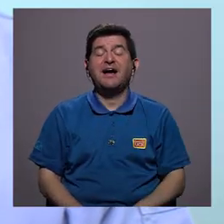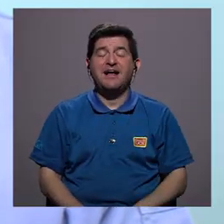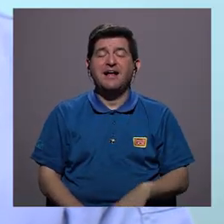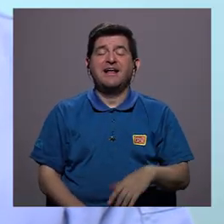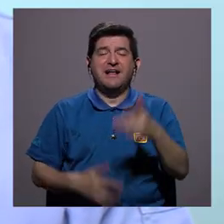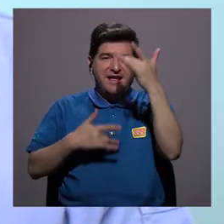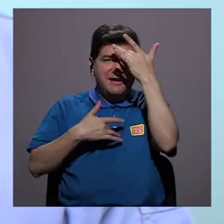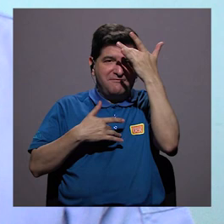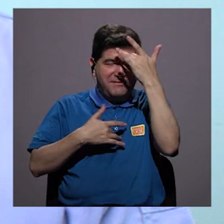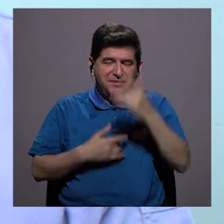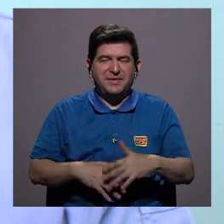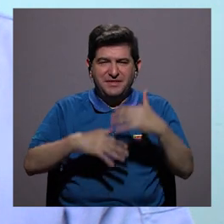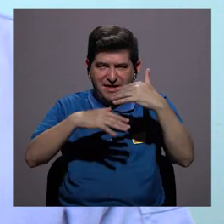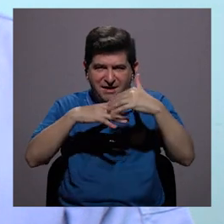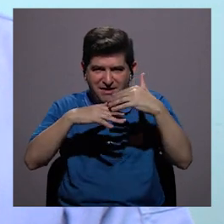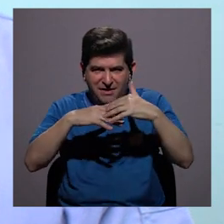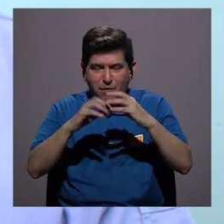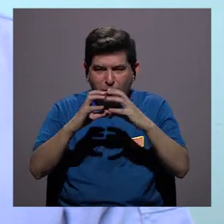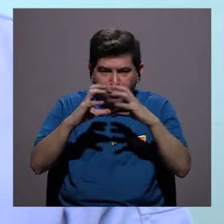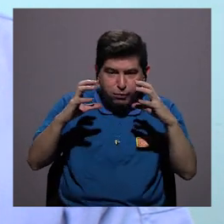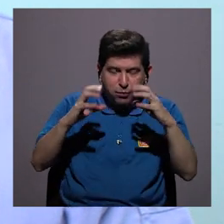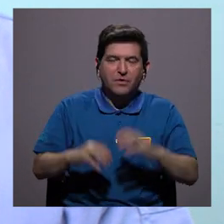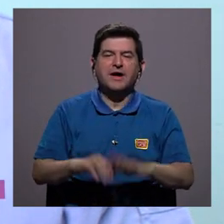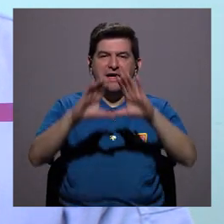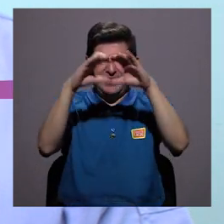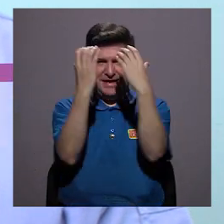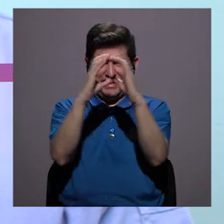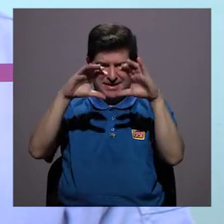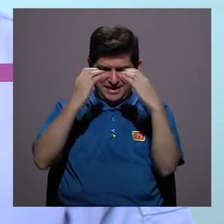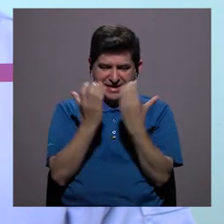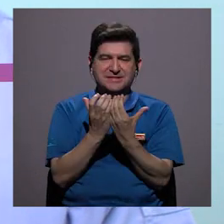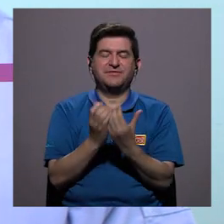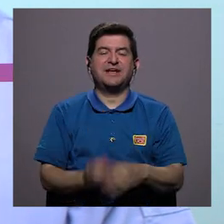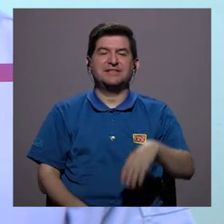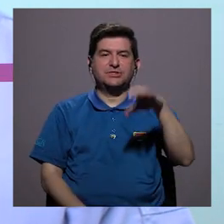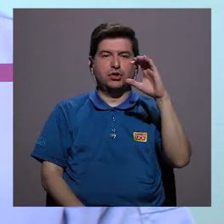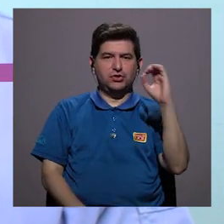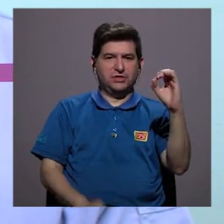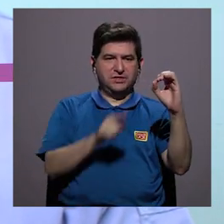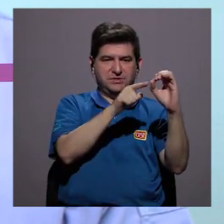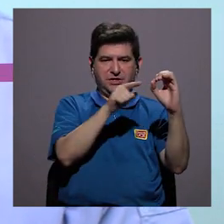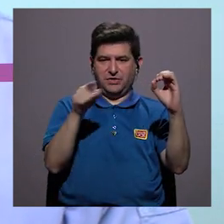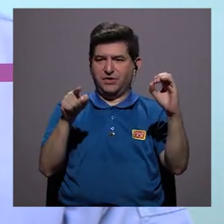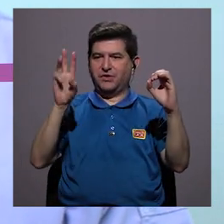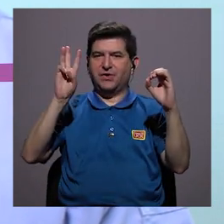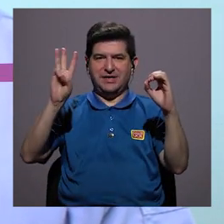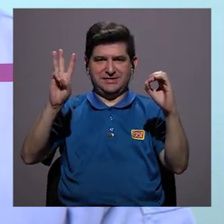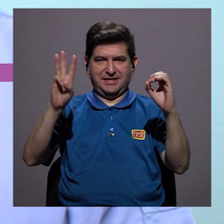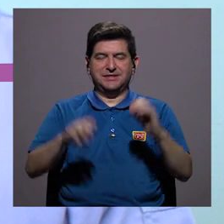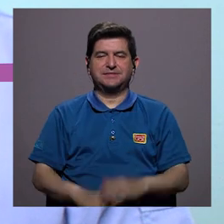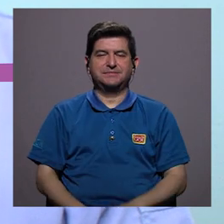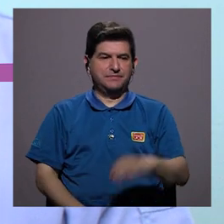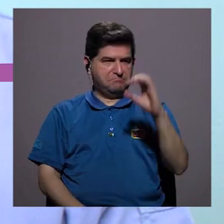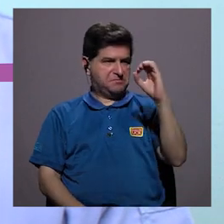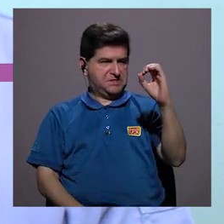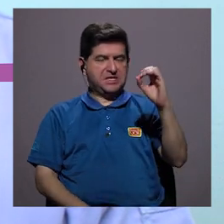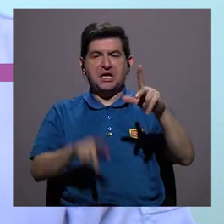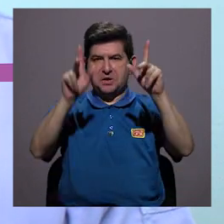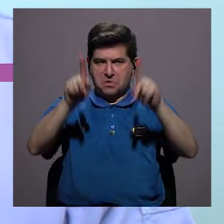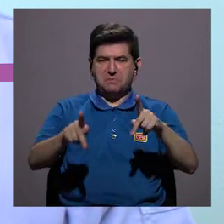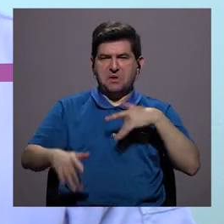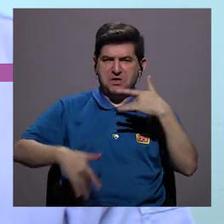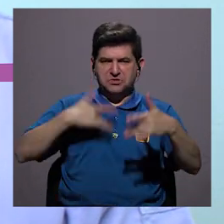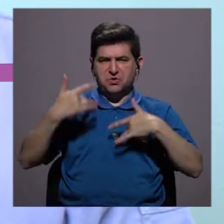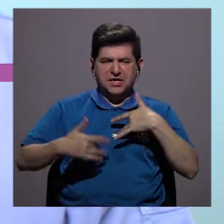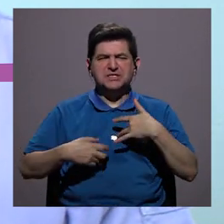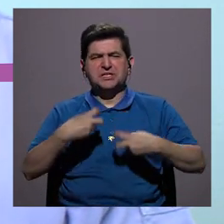venosa tiene por lo menos, digamos, de una clasificación de 0 a 6 etapas. La etapa cero es cuando